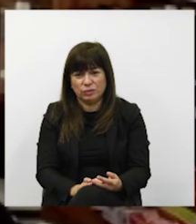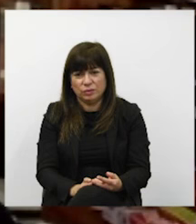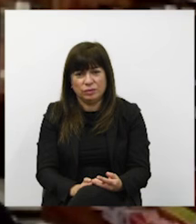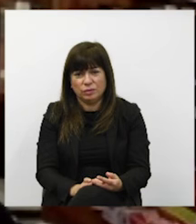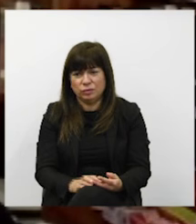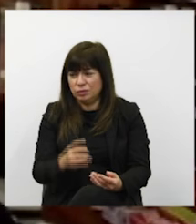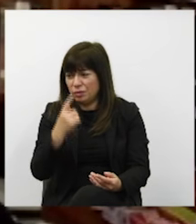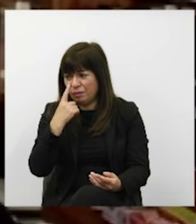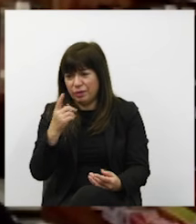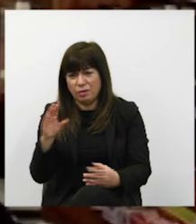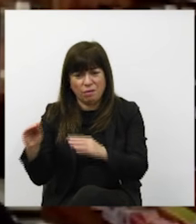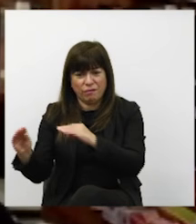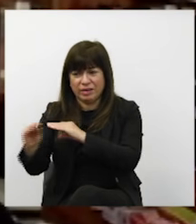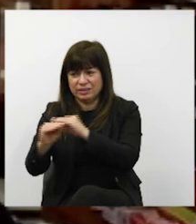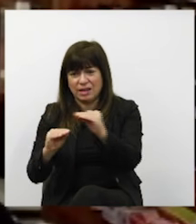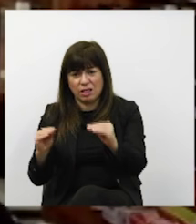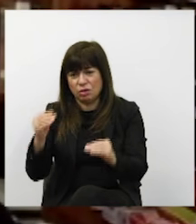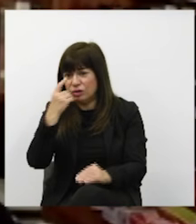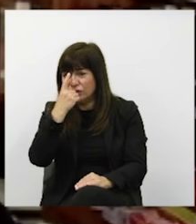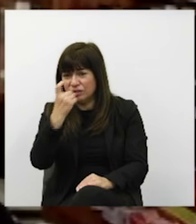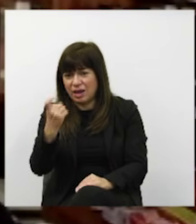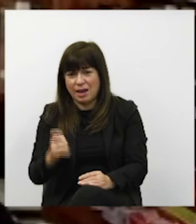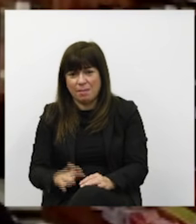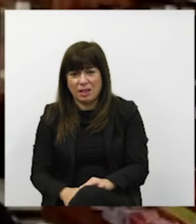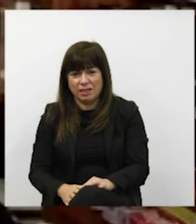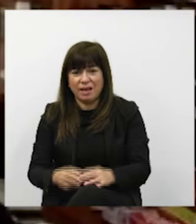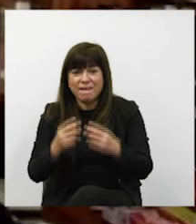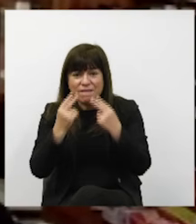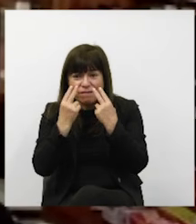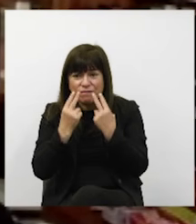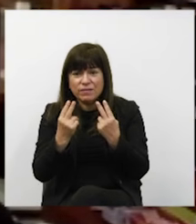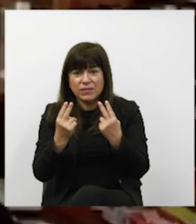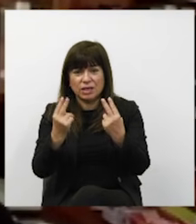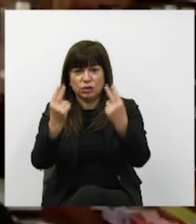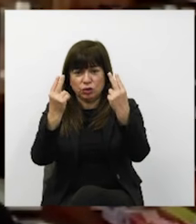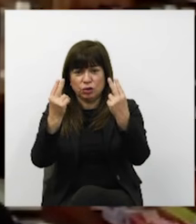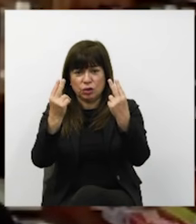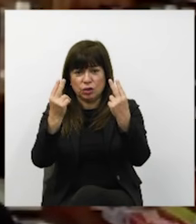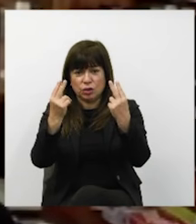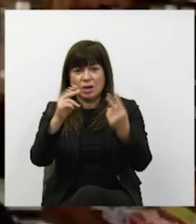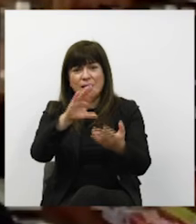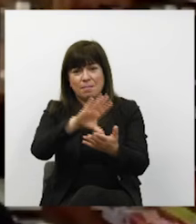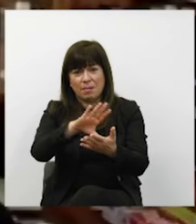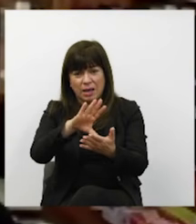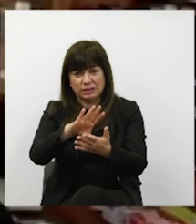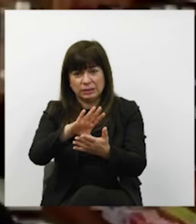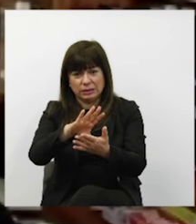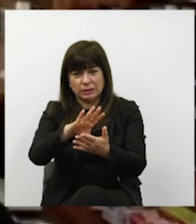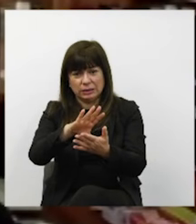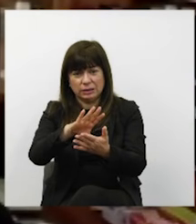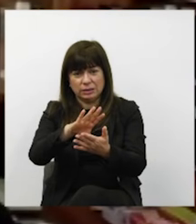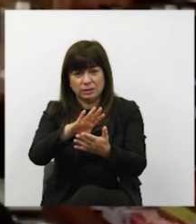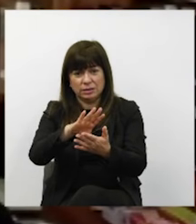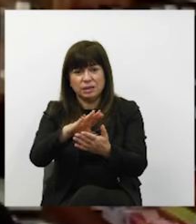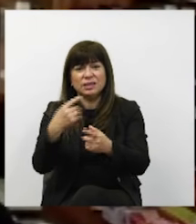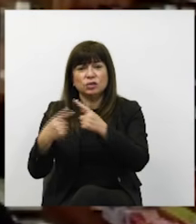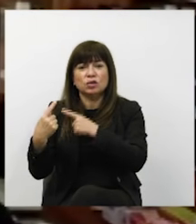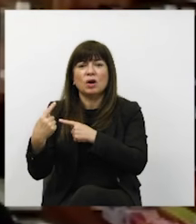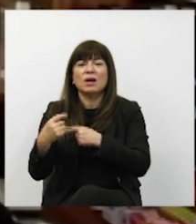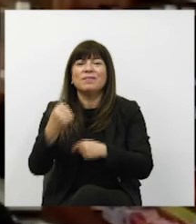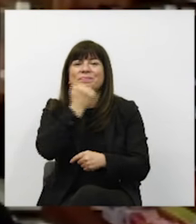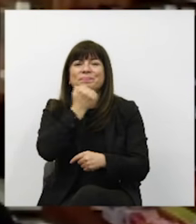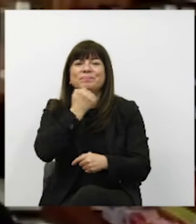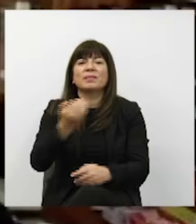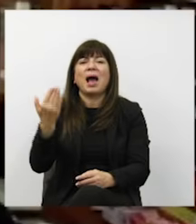tampoco los veo conversando seriamente en una visión de país que tenga como base un análisis sólido, histórico